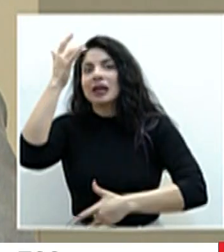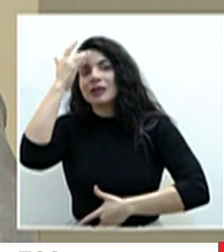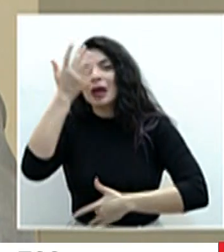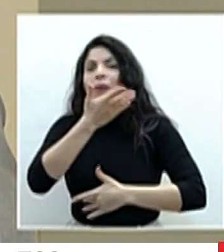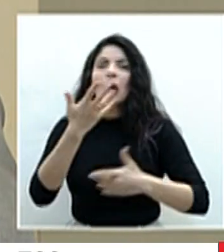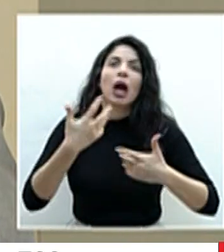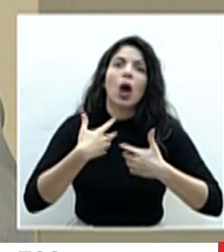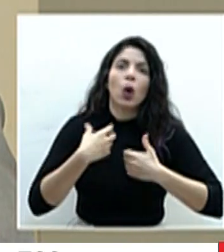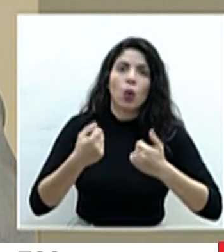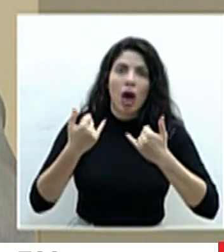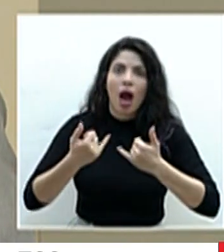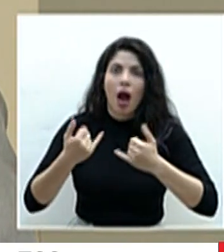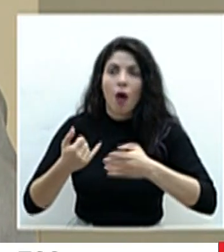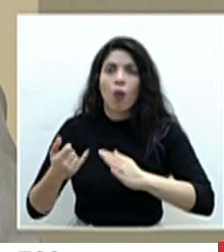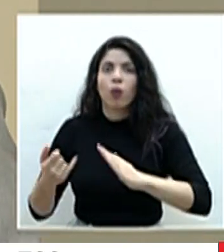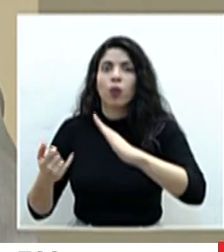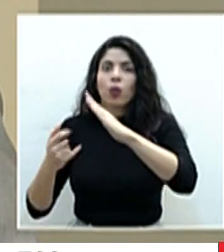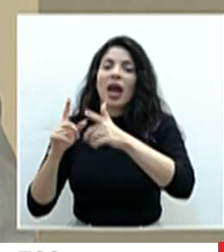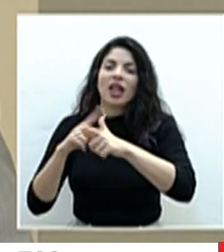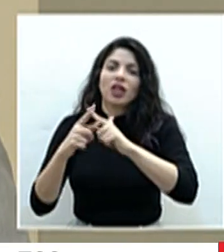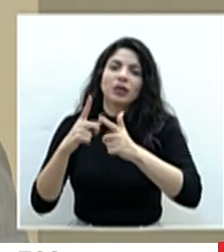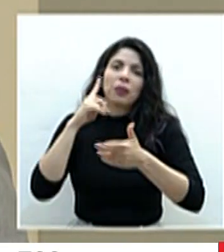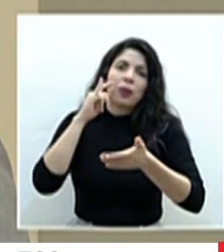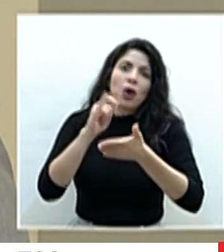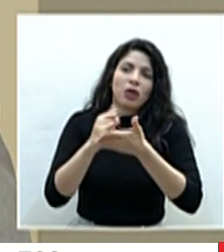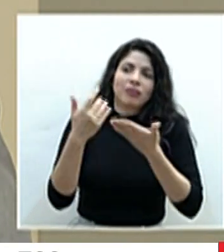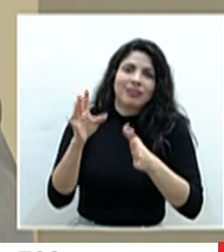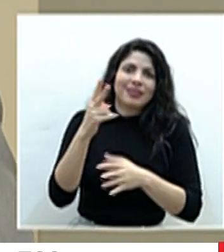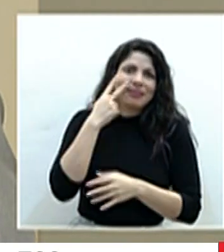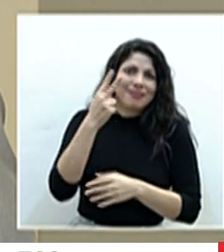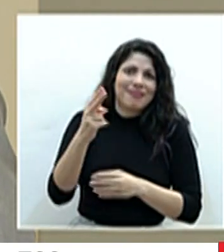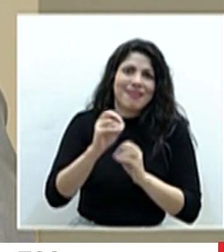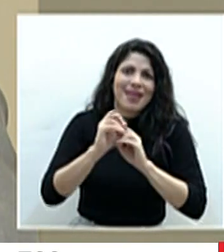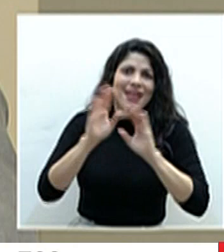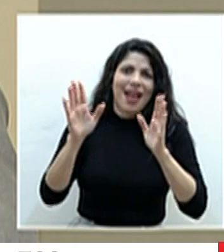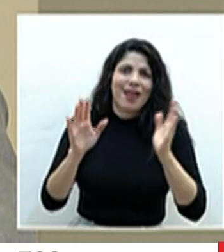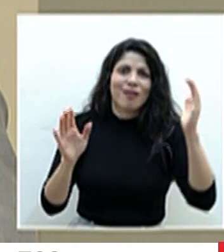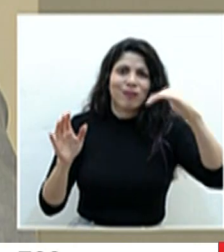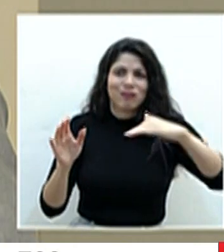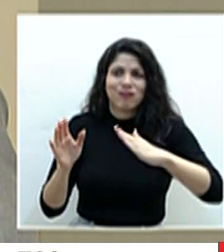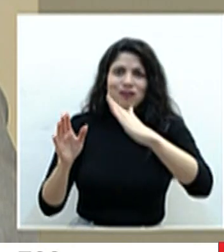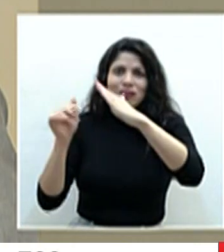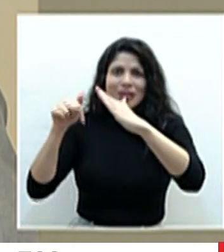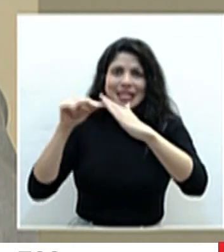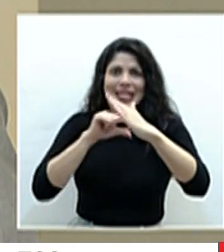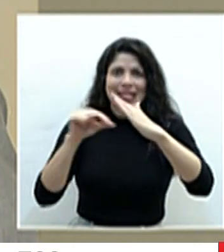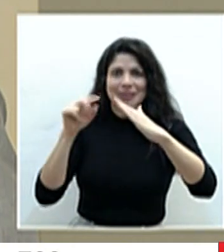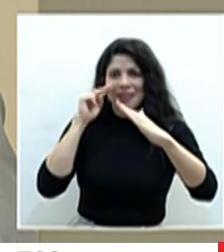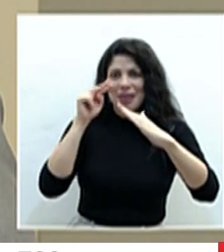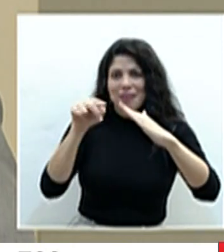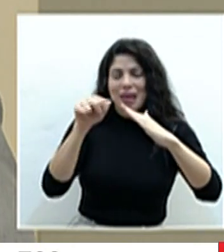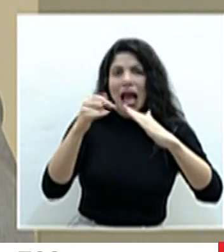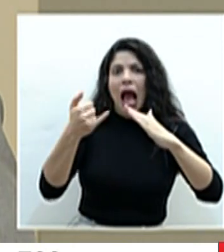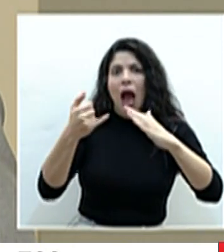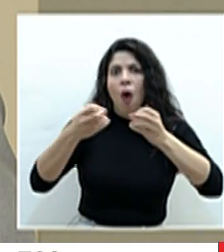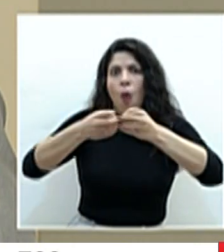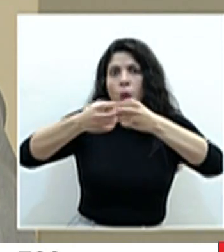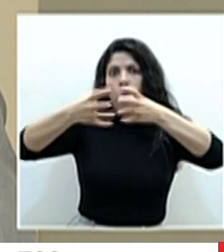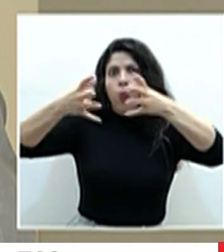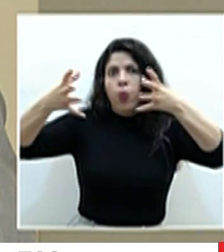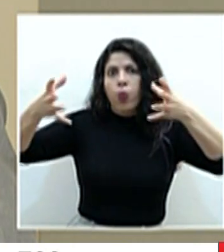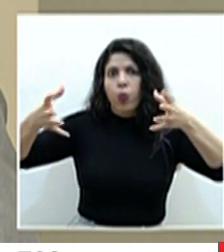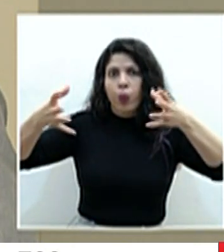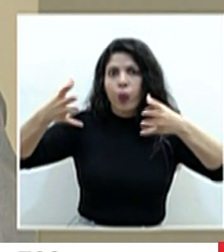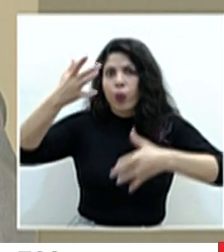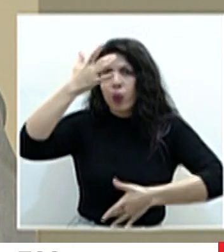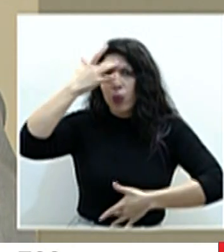pues obviamente nos lleva a sentir que ya ustedes lo vieron en el gráfico que presentamos justamente esta semana, tenemos un aumento en la